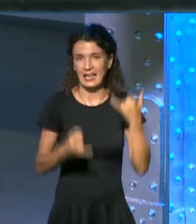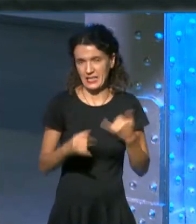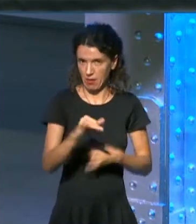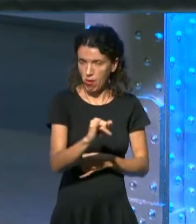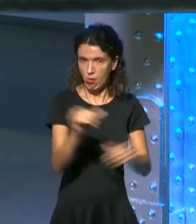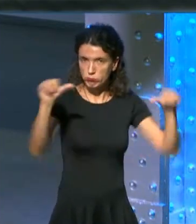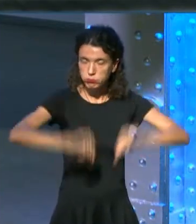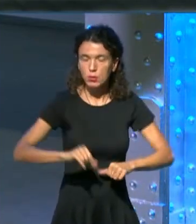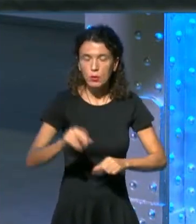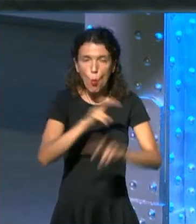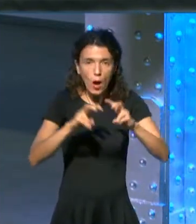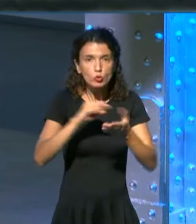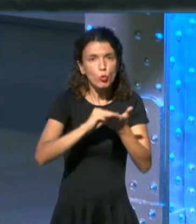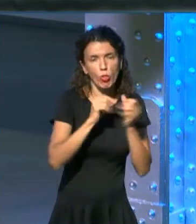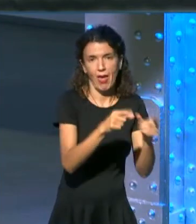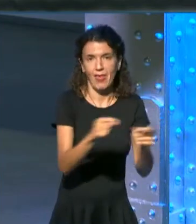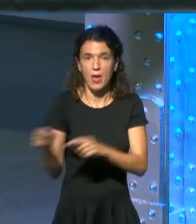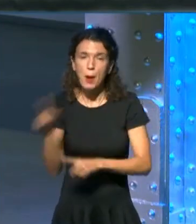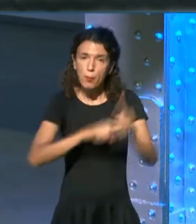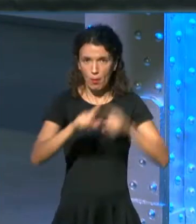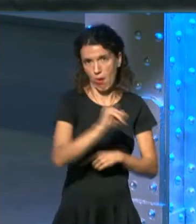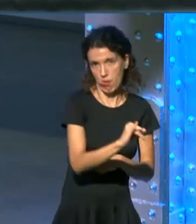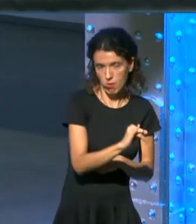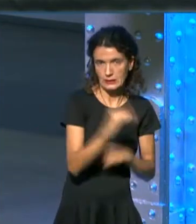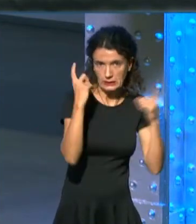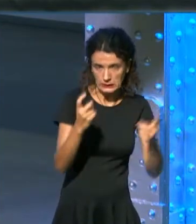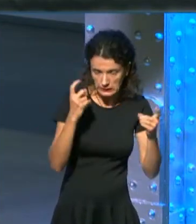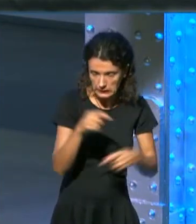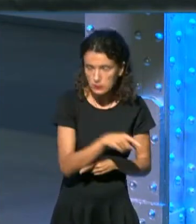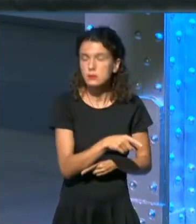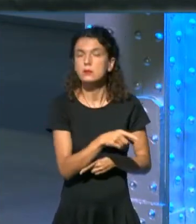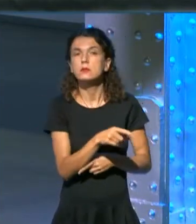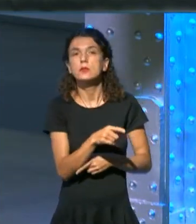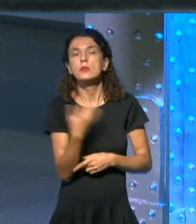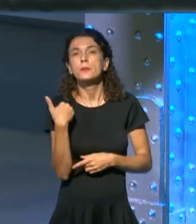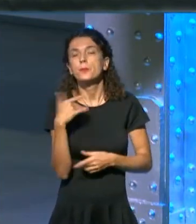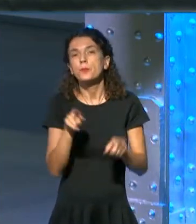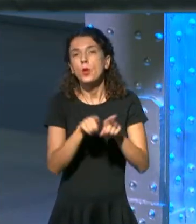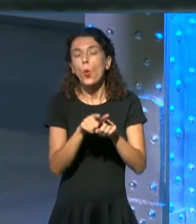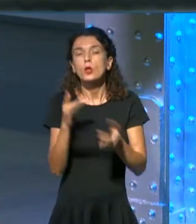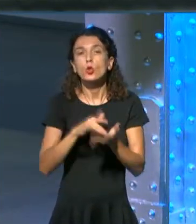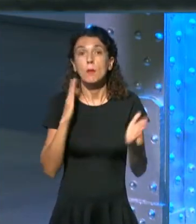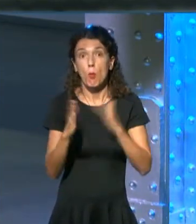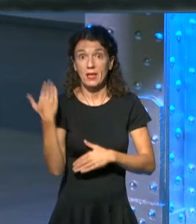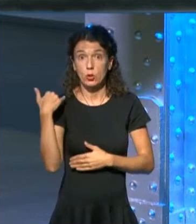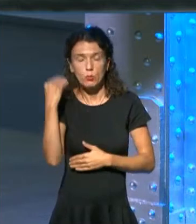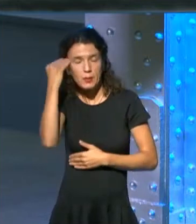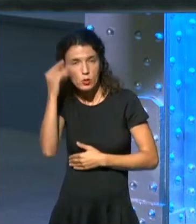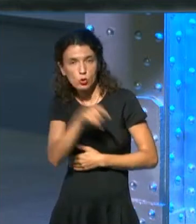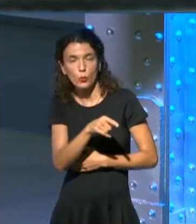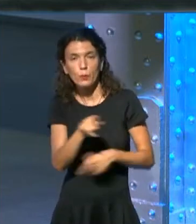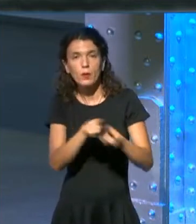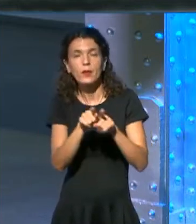buscar soluciones para solucionar esos problemas. Desde el lado, en aquel momento se pensó que desde el lado